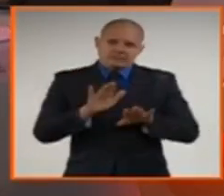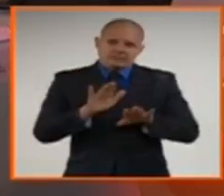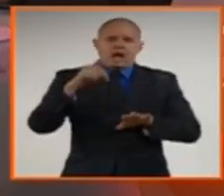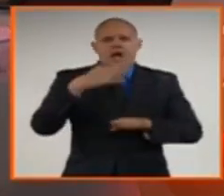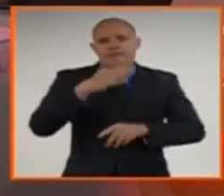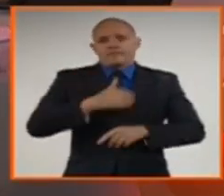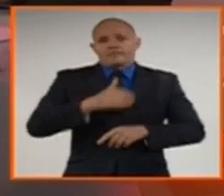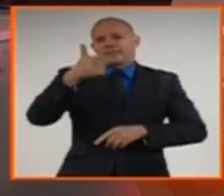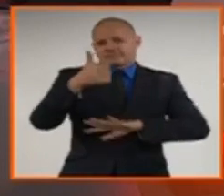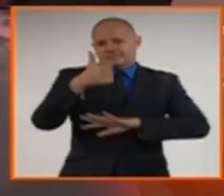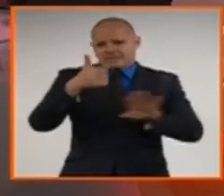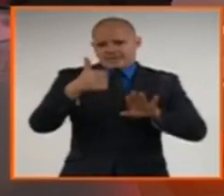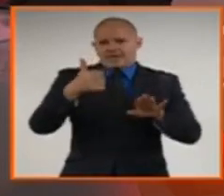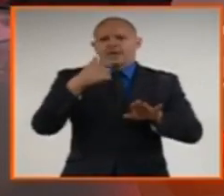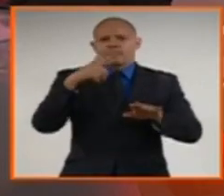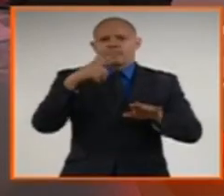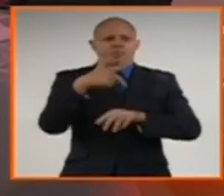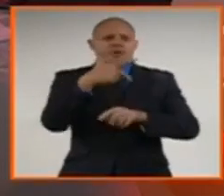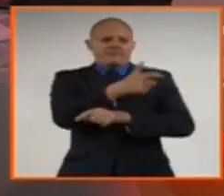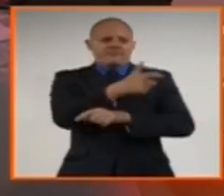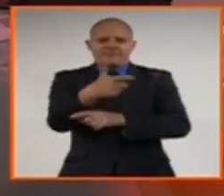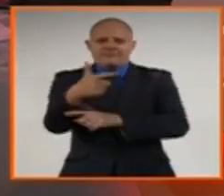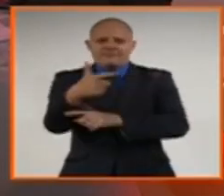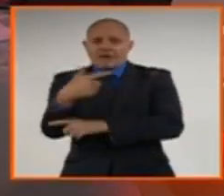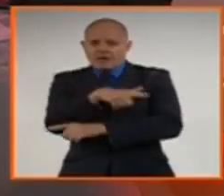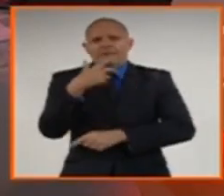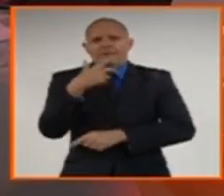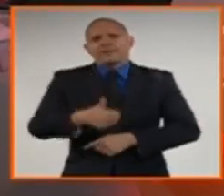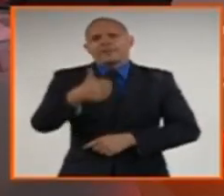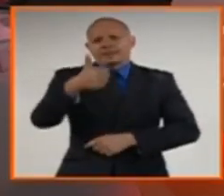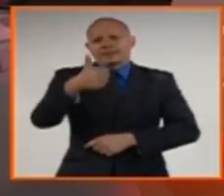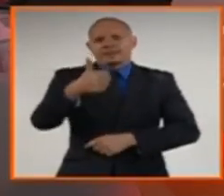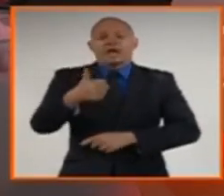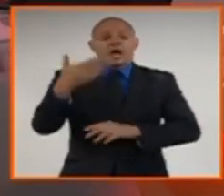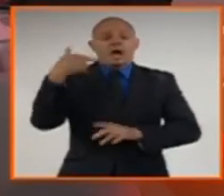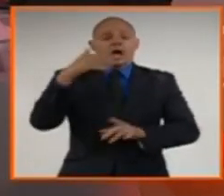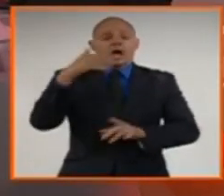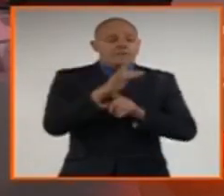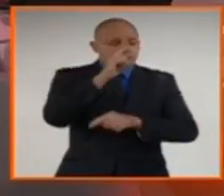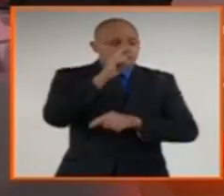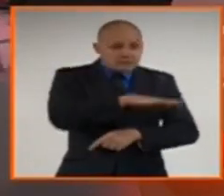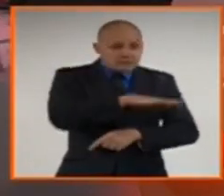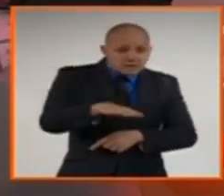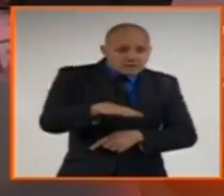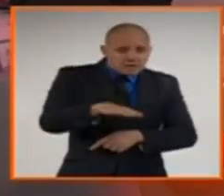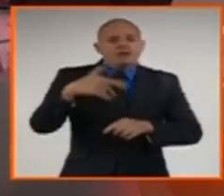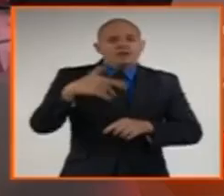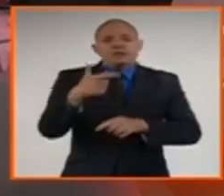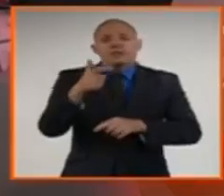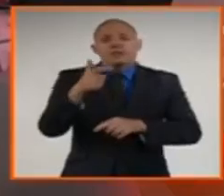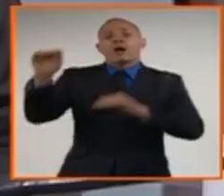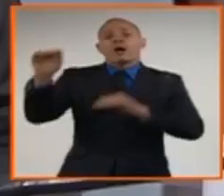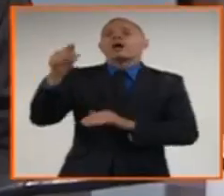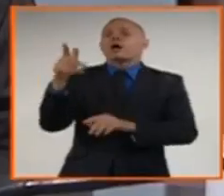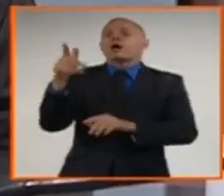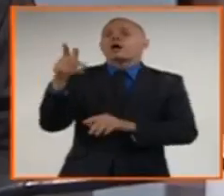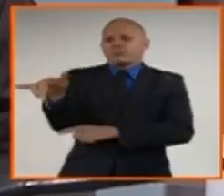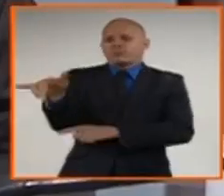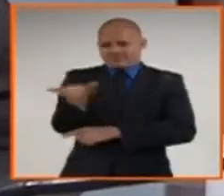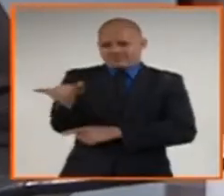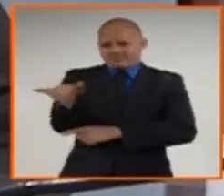a los niños que se llevó a las vacunas a los adultos también, ¿no? ¿No está en la base del...? Sí, mira, la